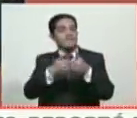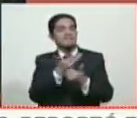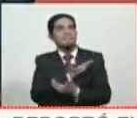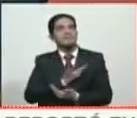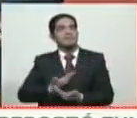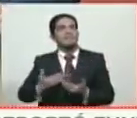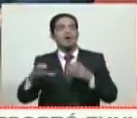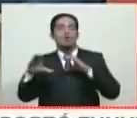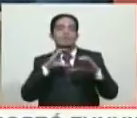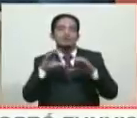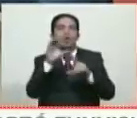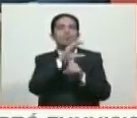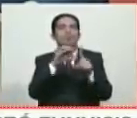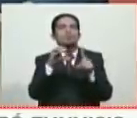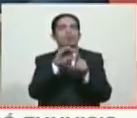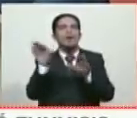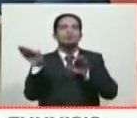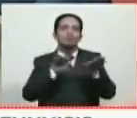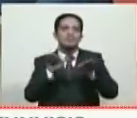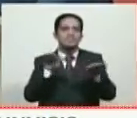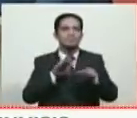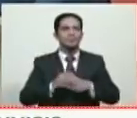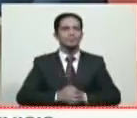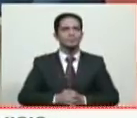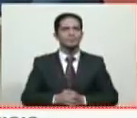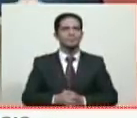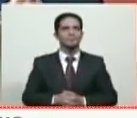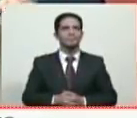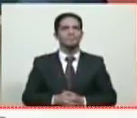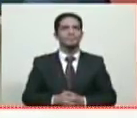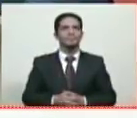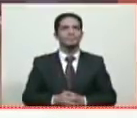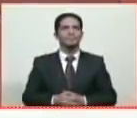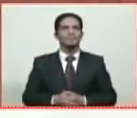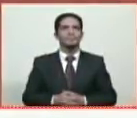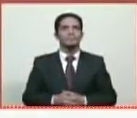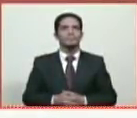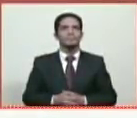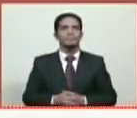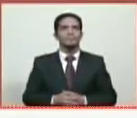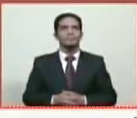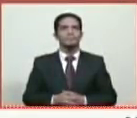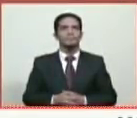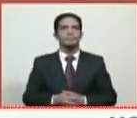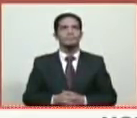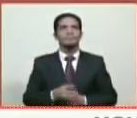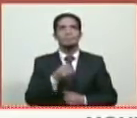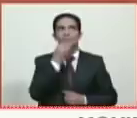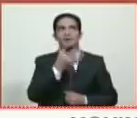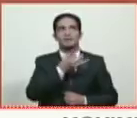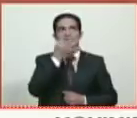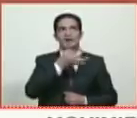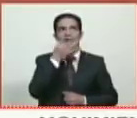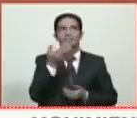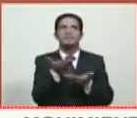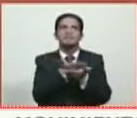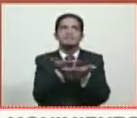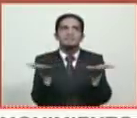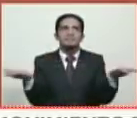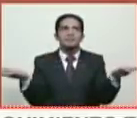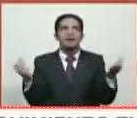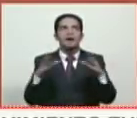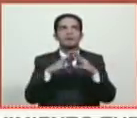Cultura y Turismo, Jorge Rodríguez Gómez. Muy buenas tardes a todas y a